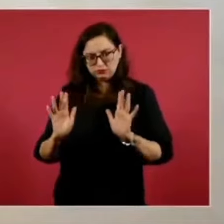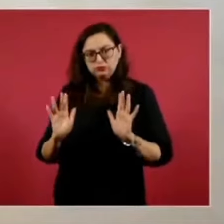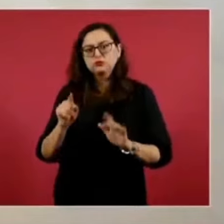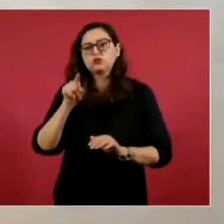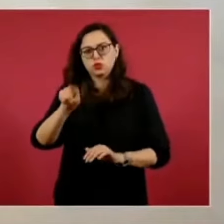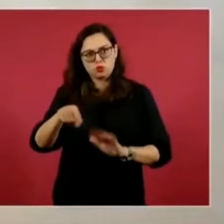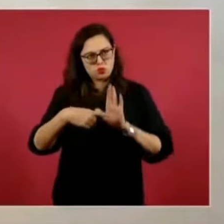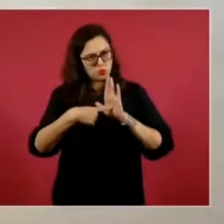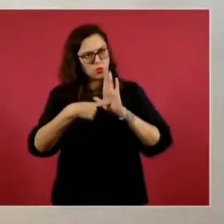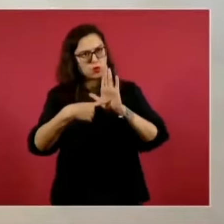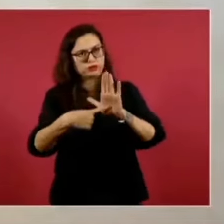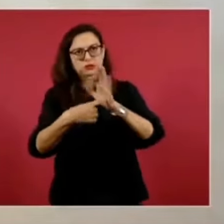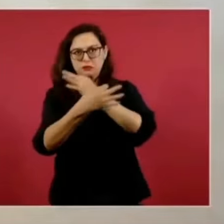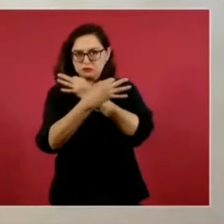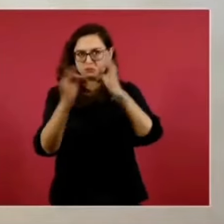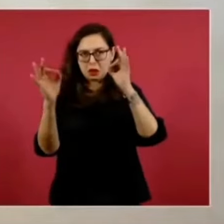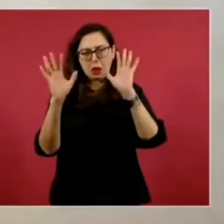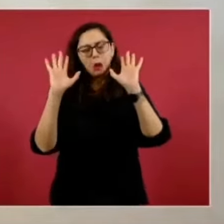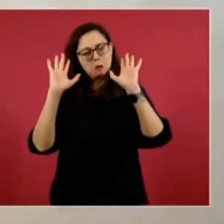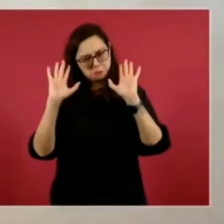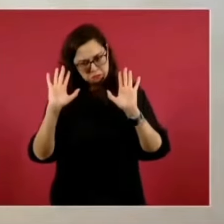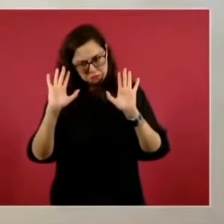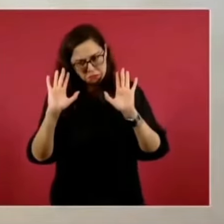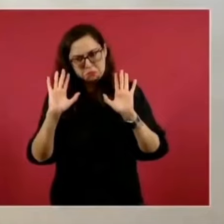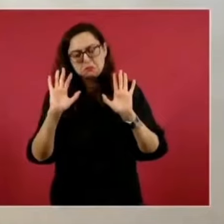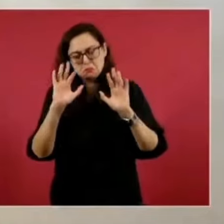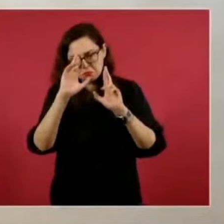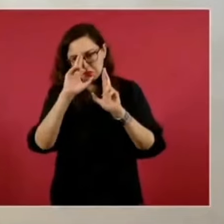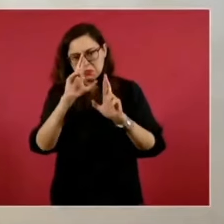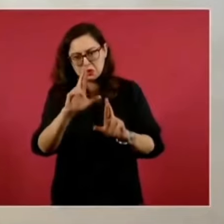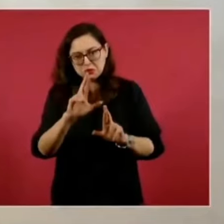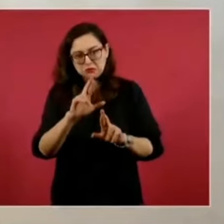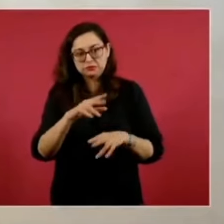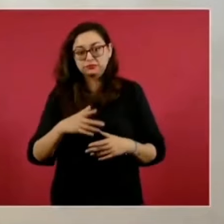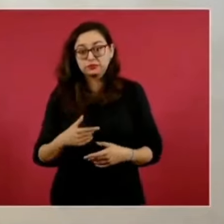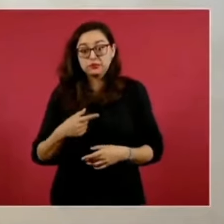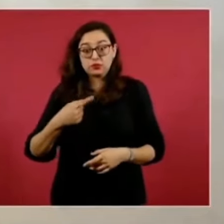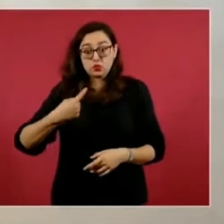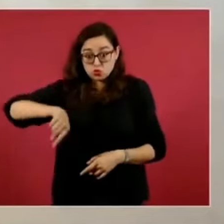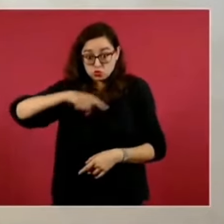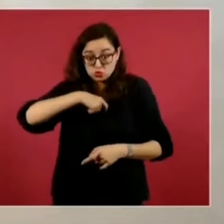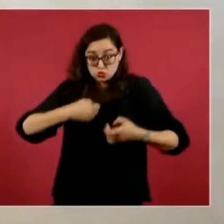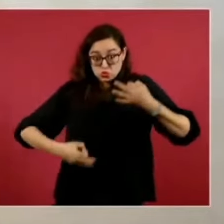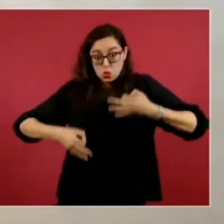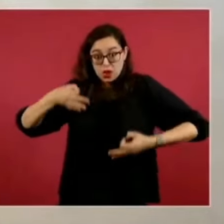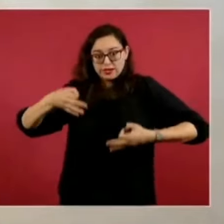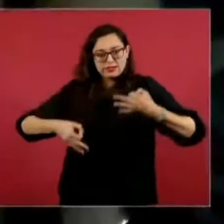señalamiento es una denuncia porque no pueden haber juicios